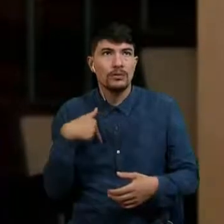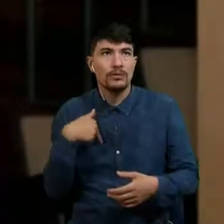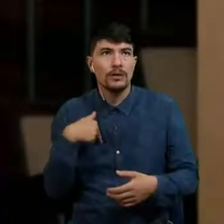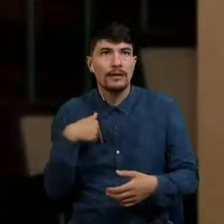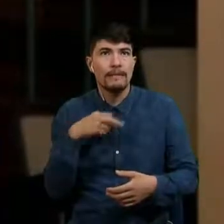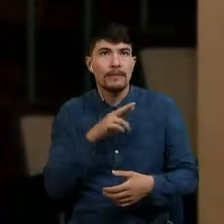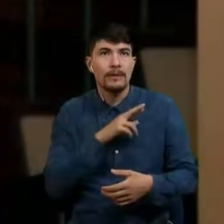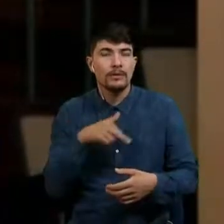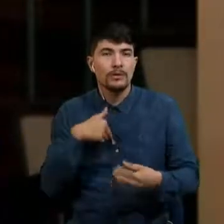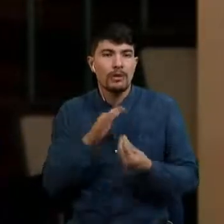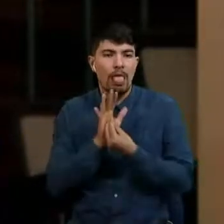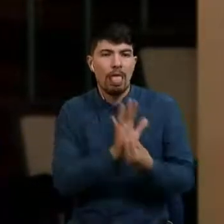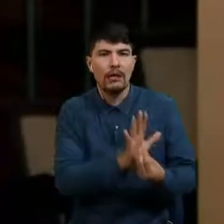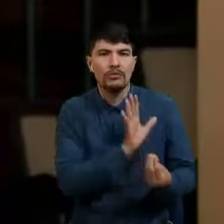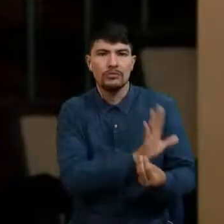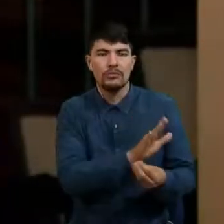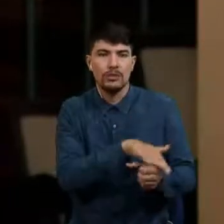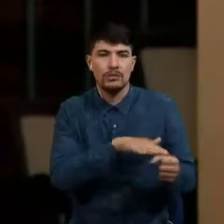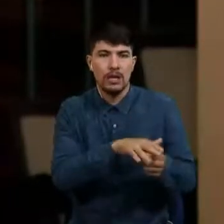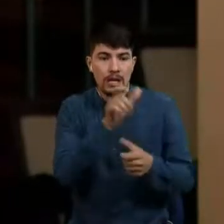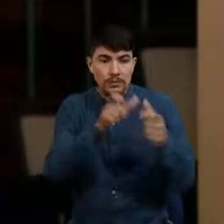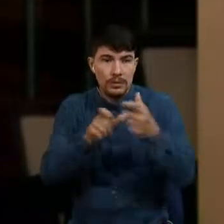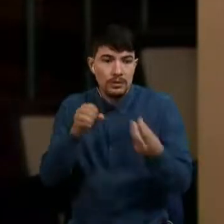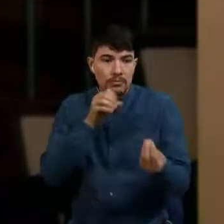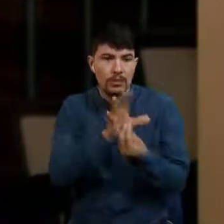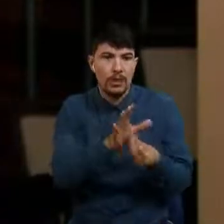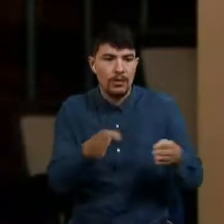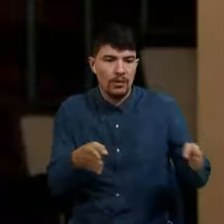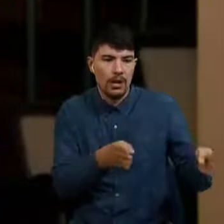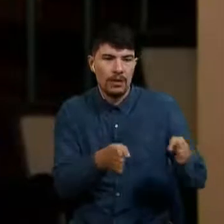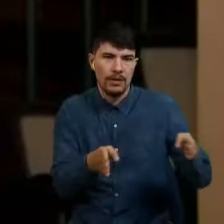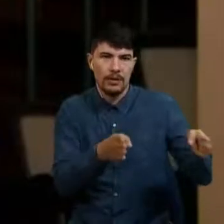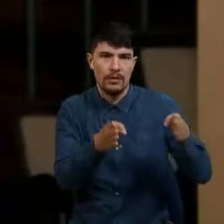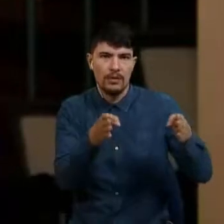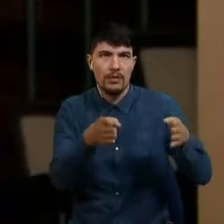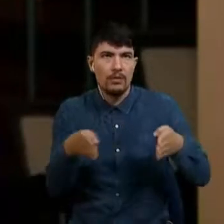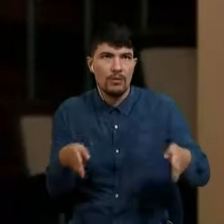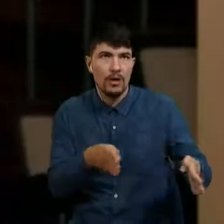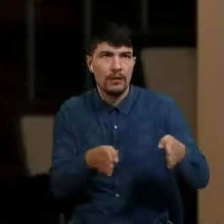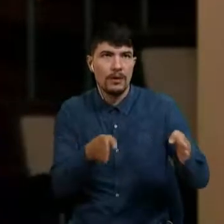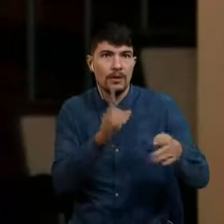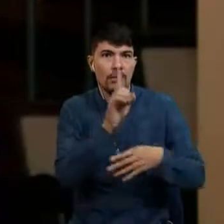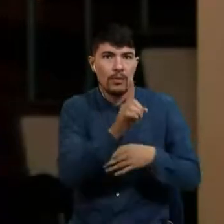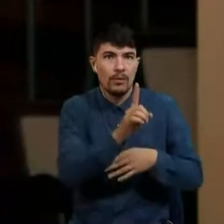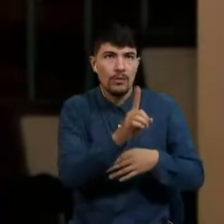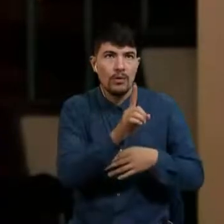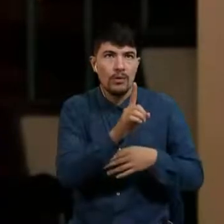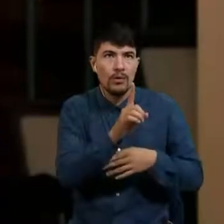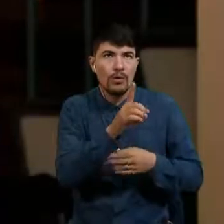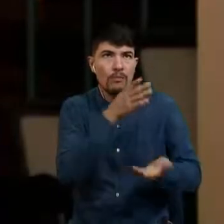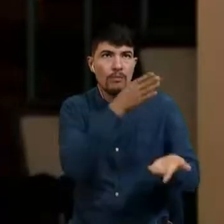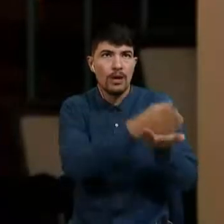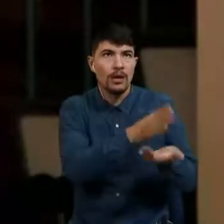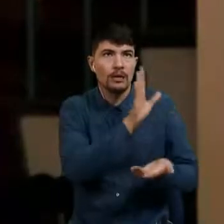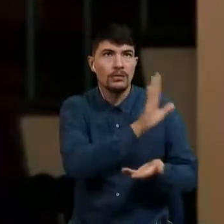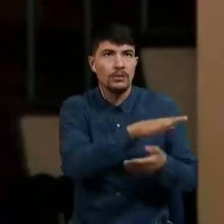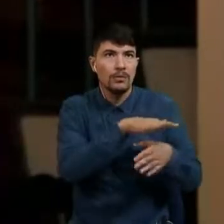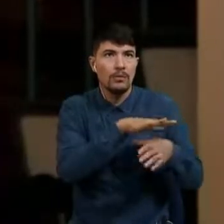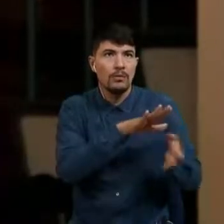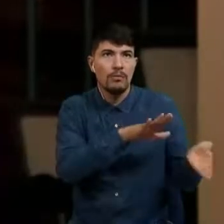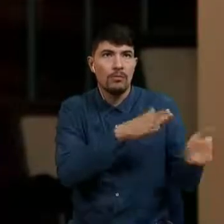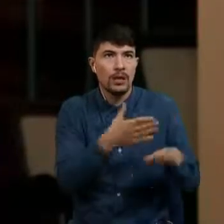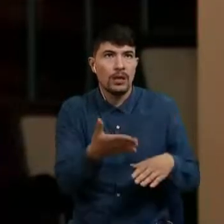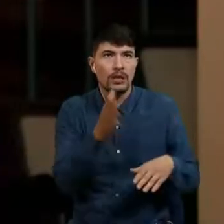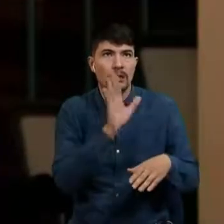aislados de ellos las víctimas van en un camino prácticamente unos van para un embarcadero que van hacia la muerte los que